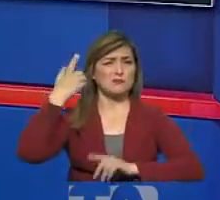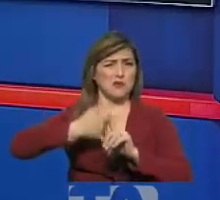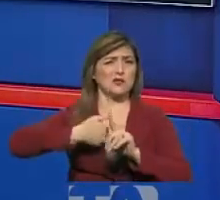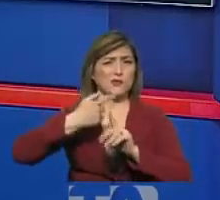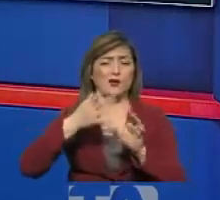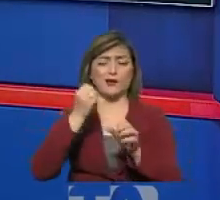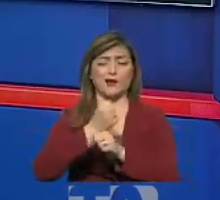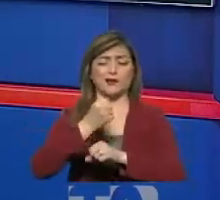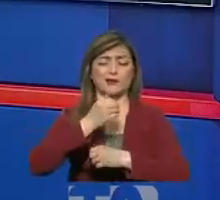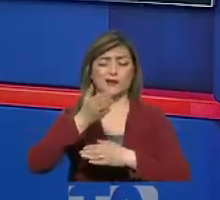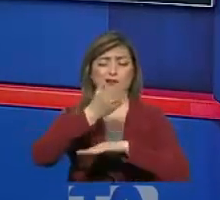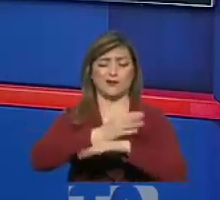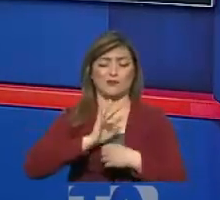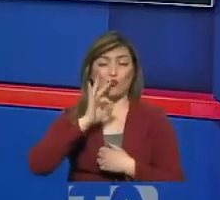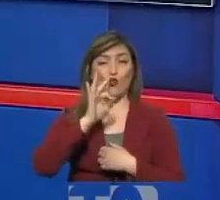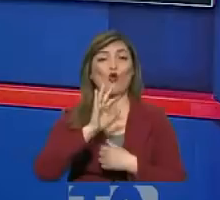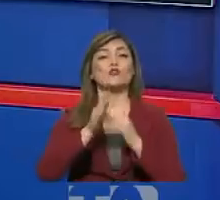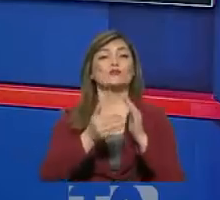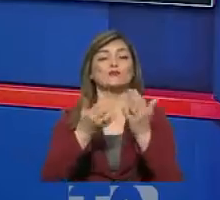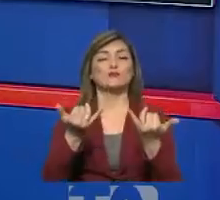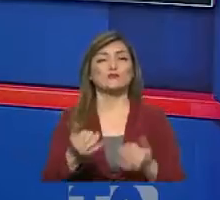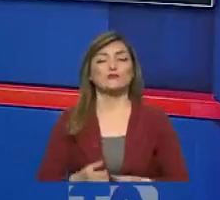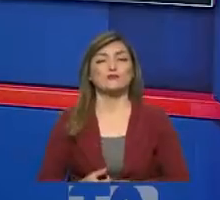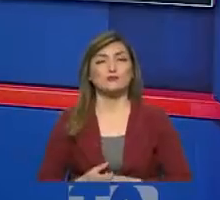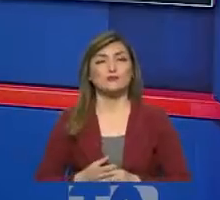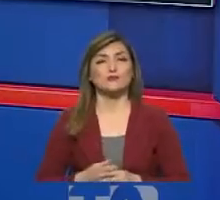meses atrás, antes de la pandemia, sin embargo, ahora se retoma.